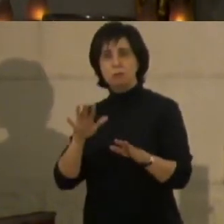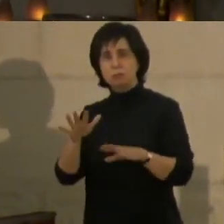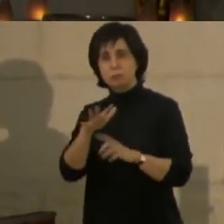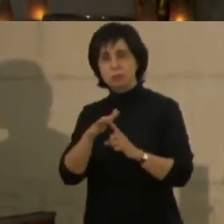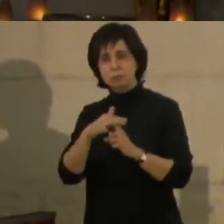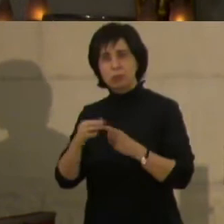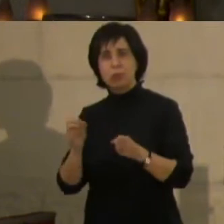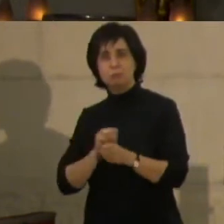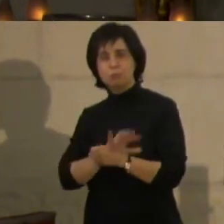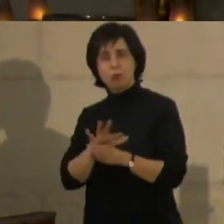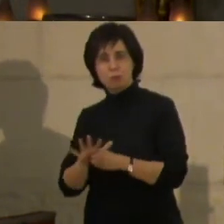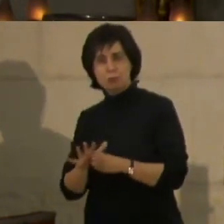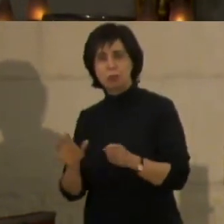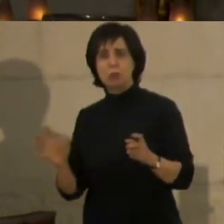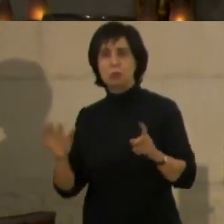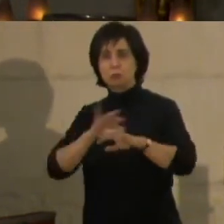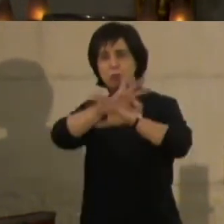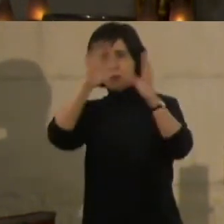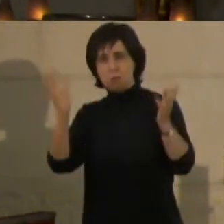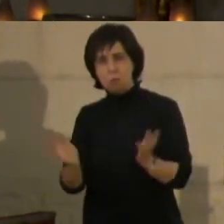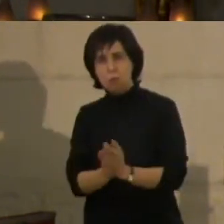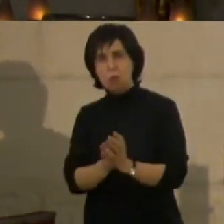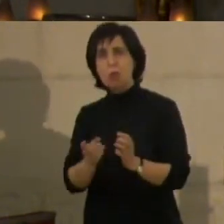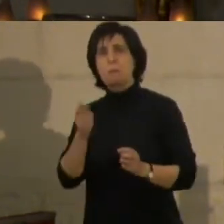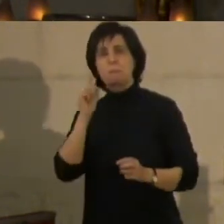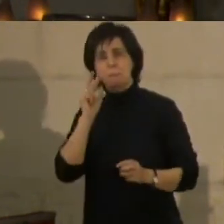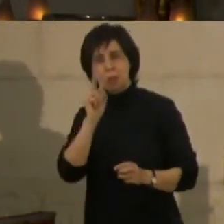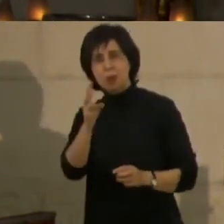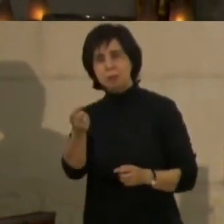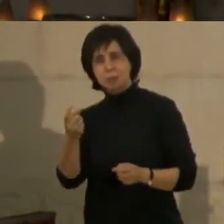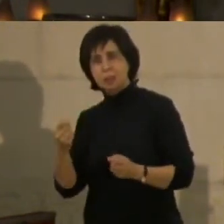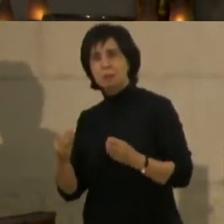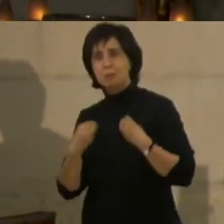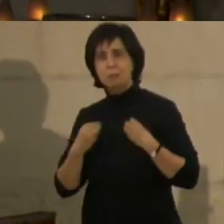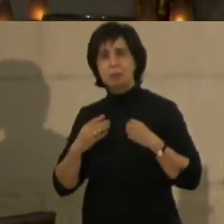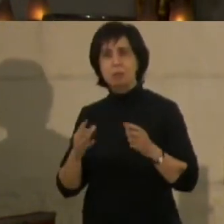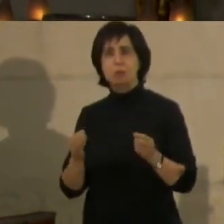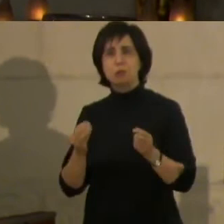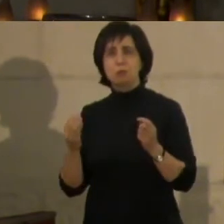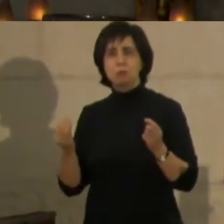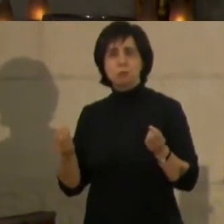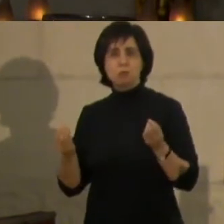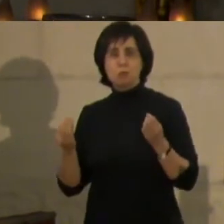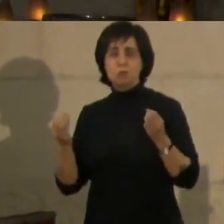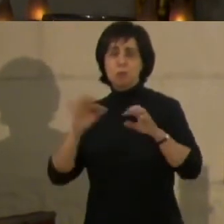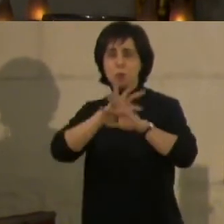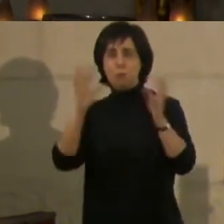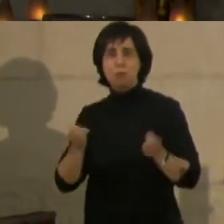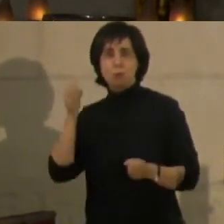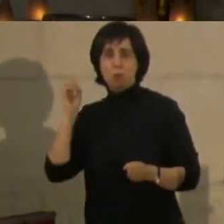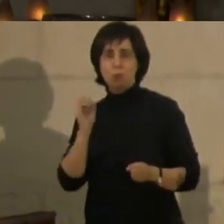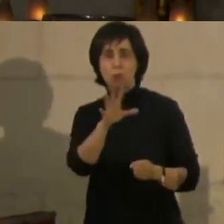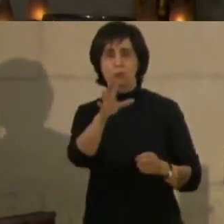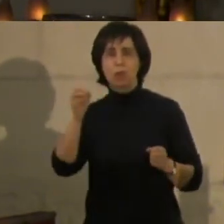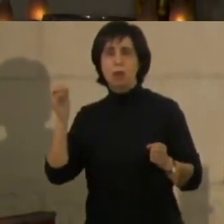las partes de la tierra. Y lo contemplo porque veo la necesidad de vivir en medio de este mundo con esta luz. Es luz